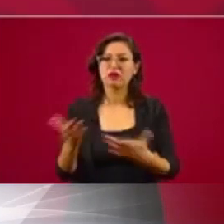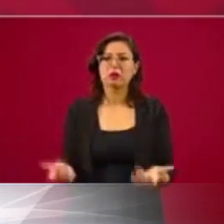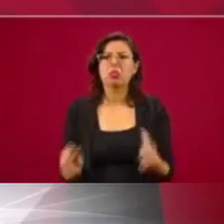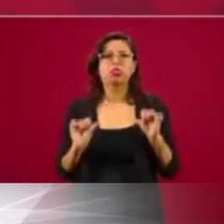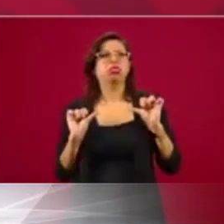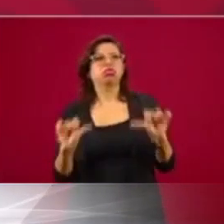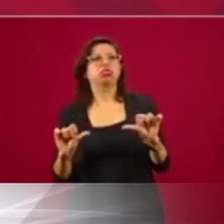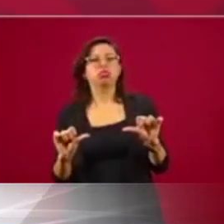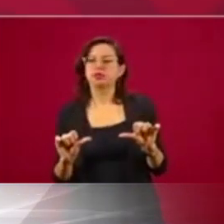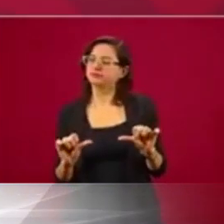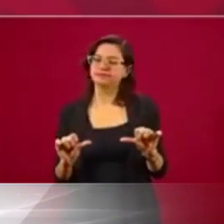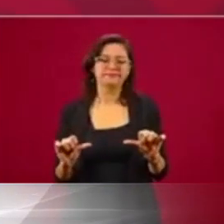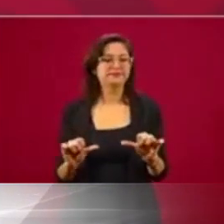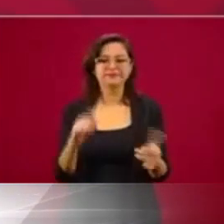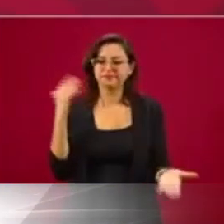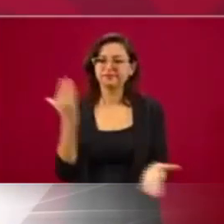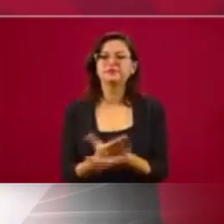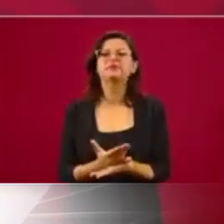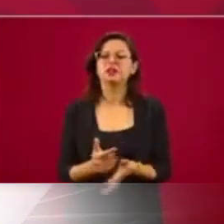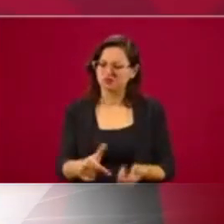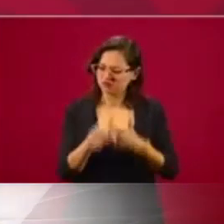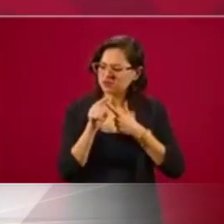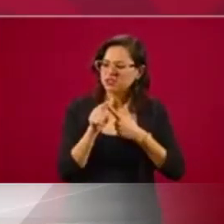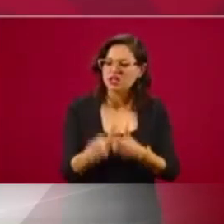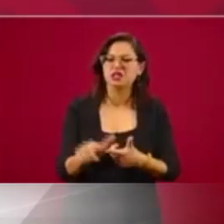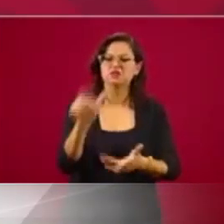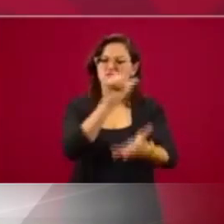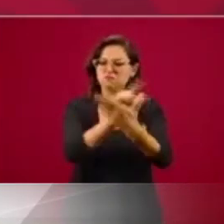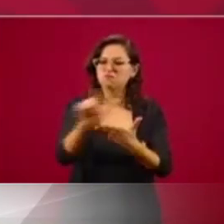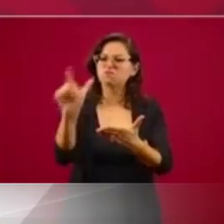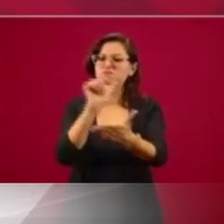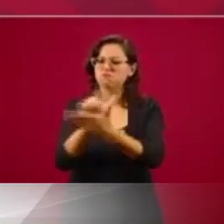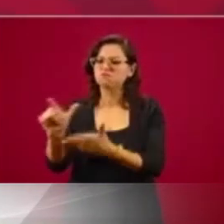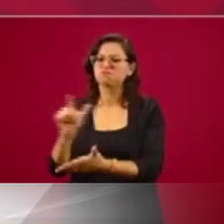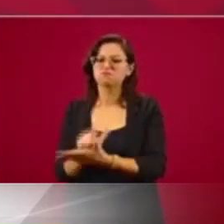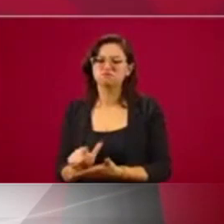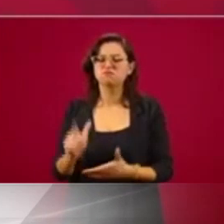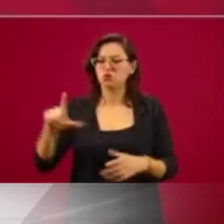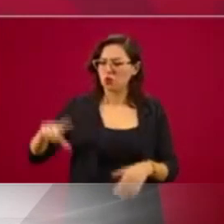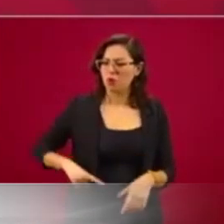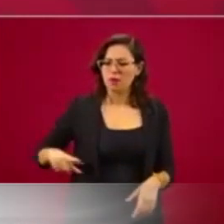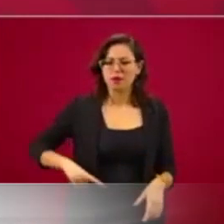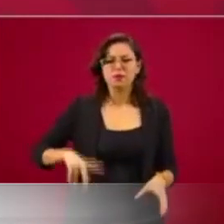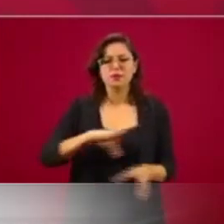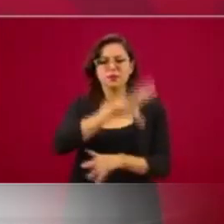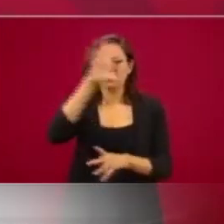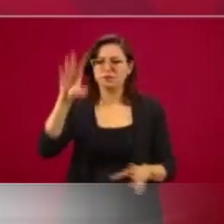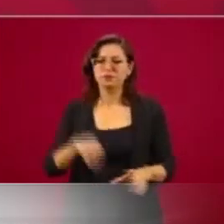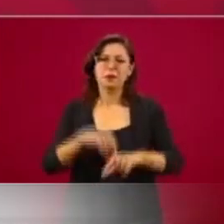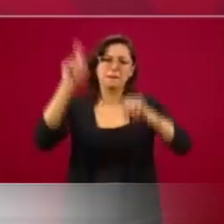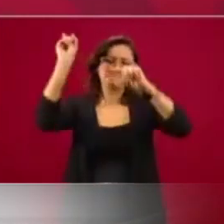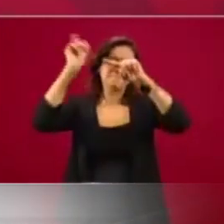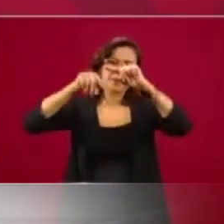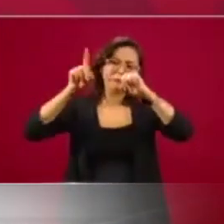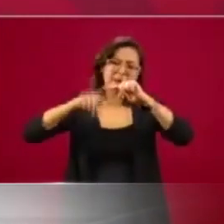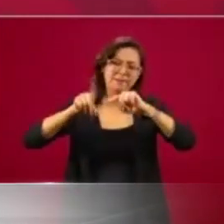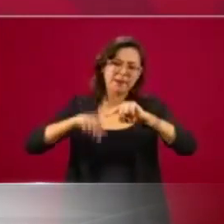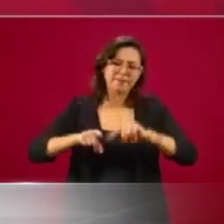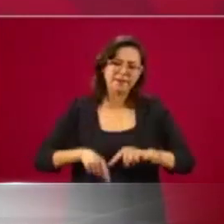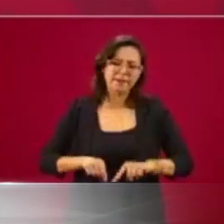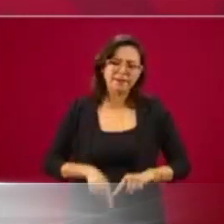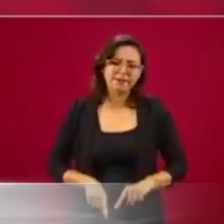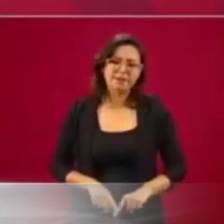la caída de la recaudación de los recursos públicos a nivel nacional, los cuales son los que se destinan a los estados y municipios, por